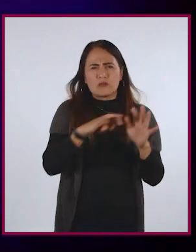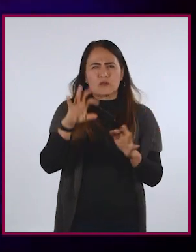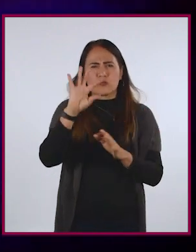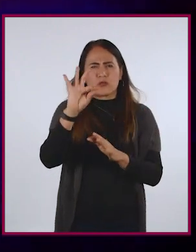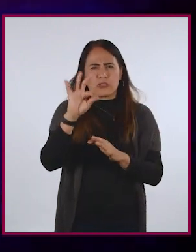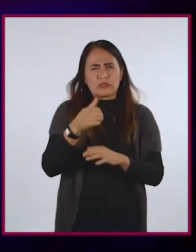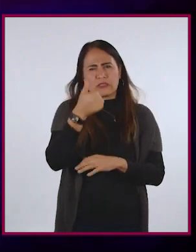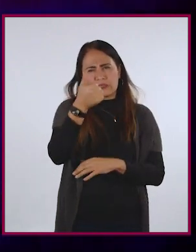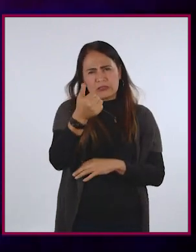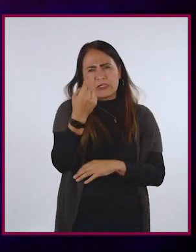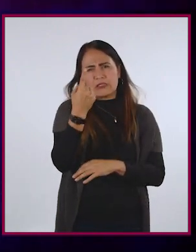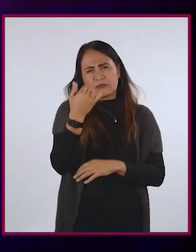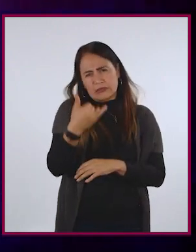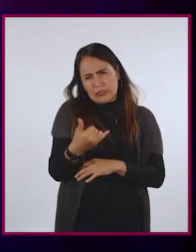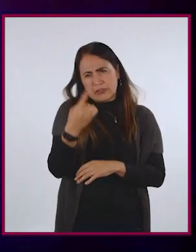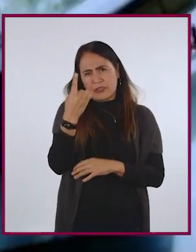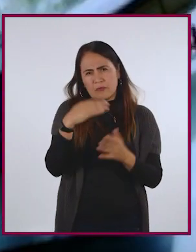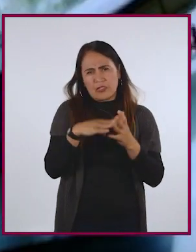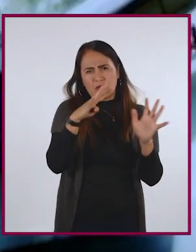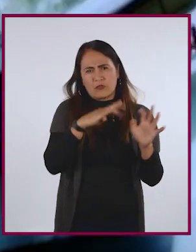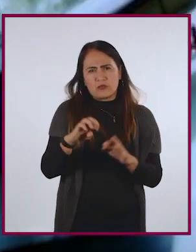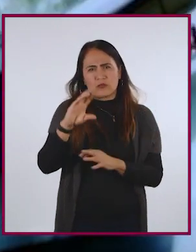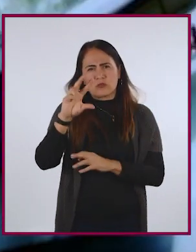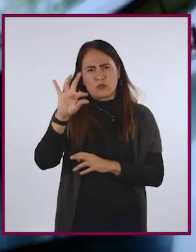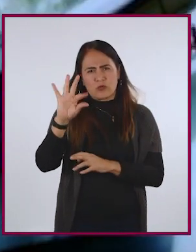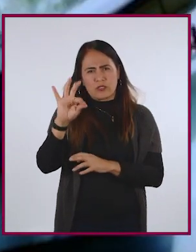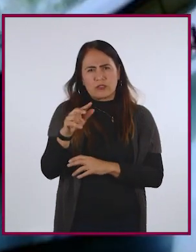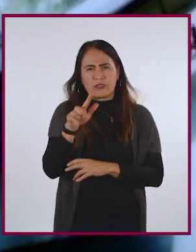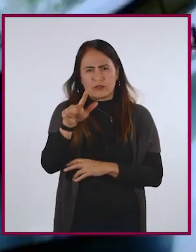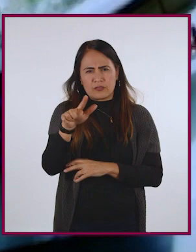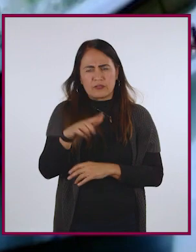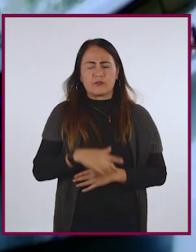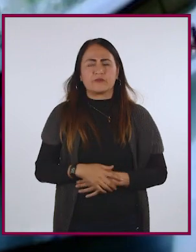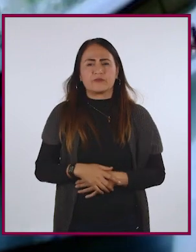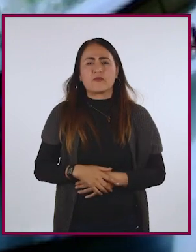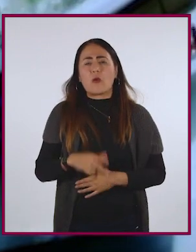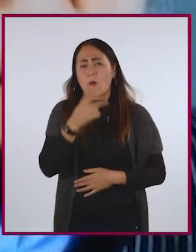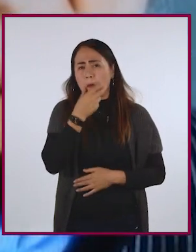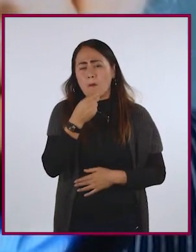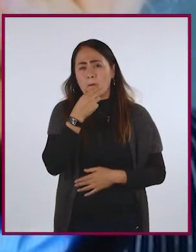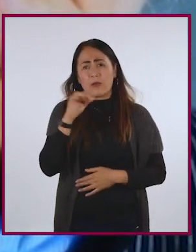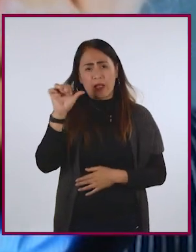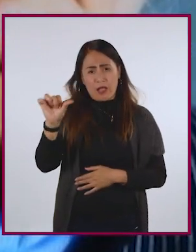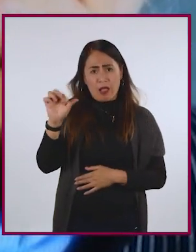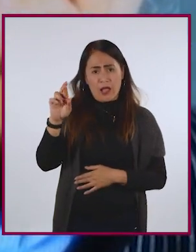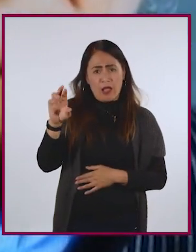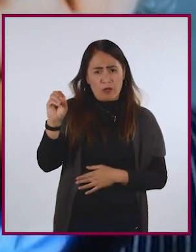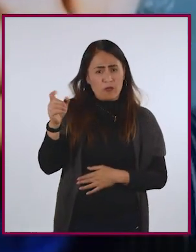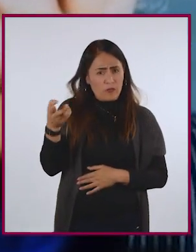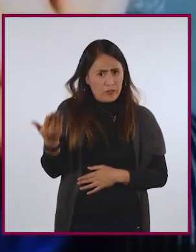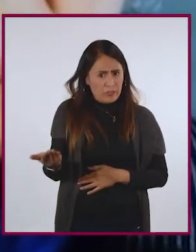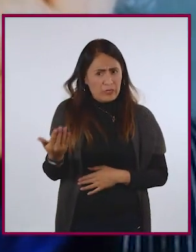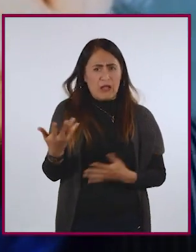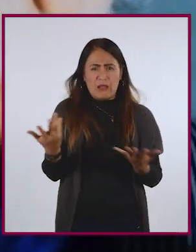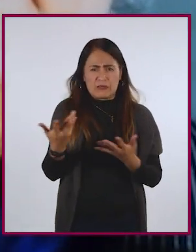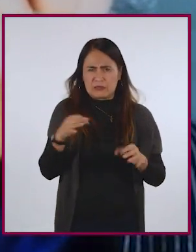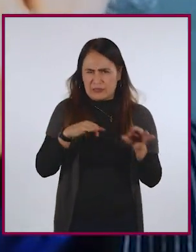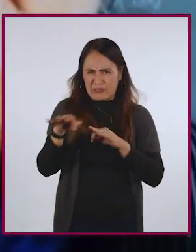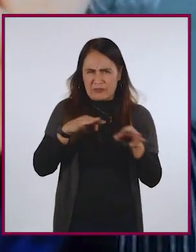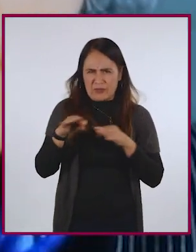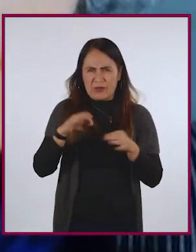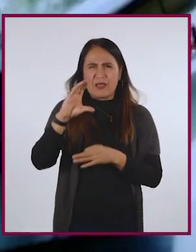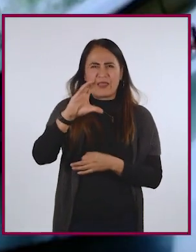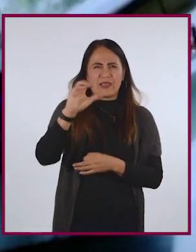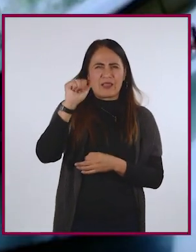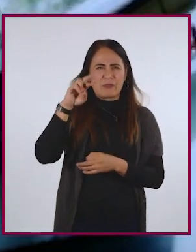y 1947. El trabajo del doctor Haro se basa en emplear la